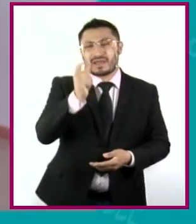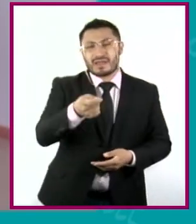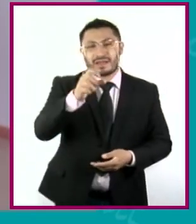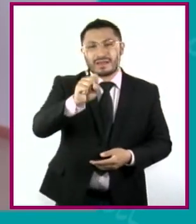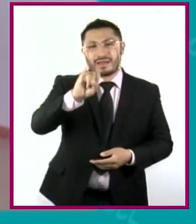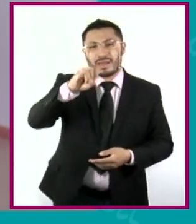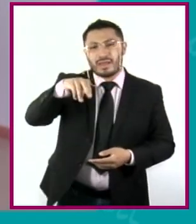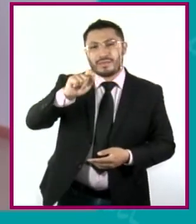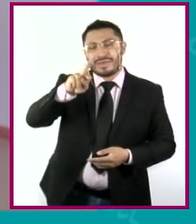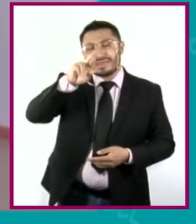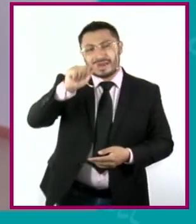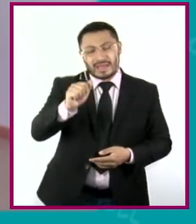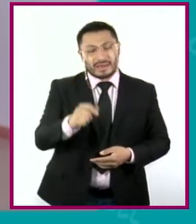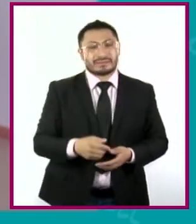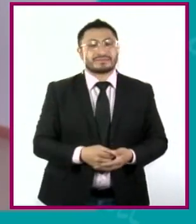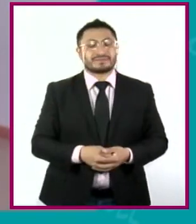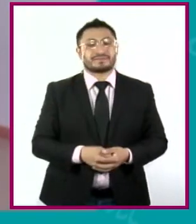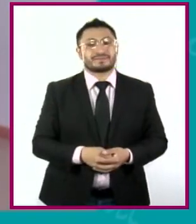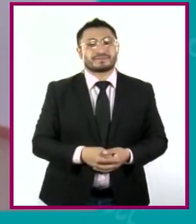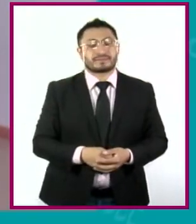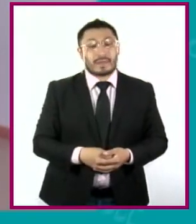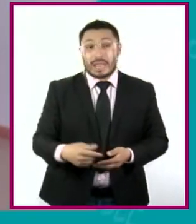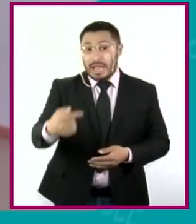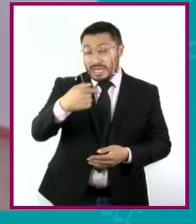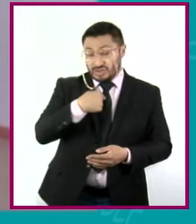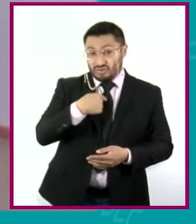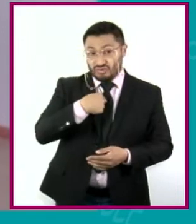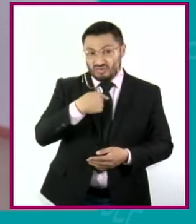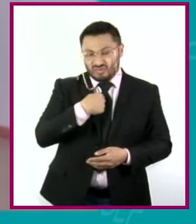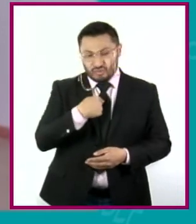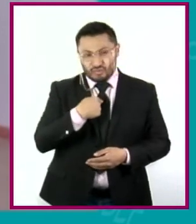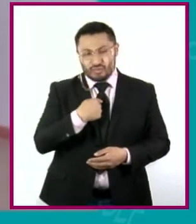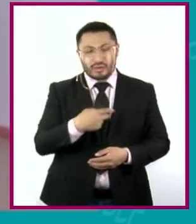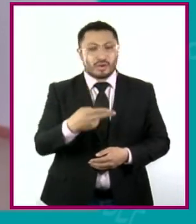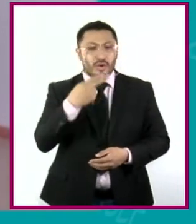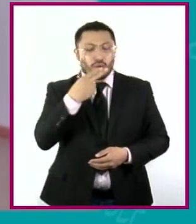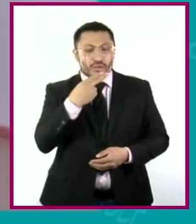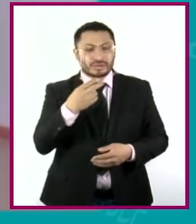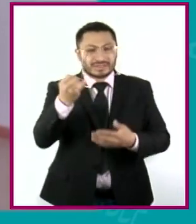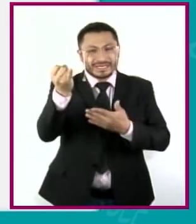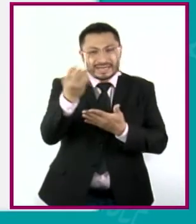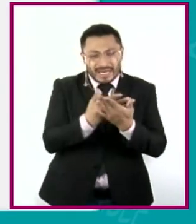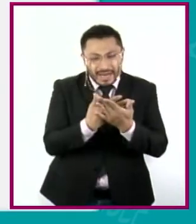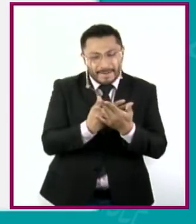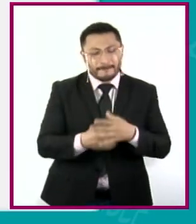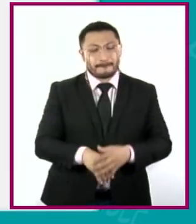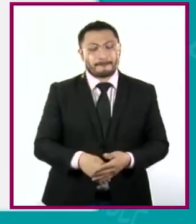de vista matemático? Voy a apoyarme en unas imágenes.